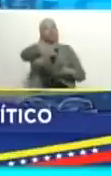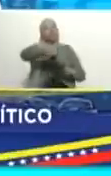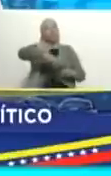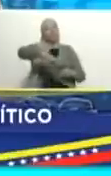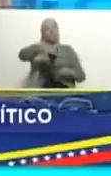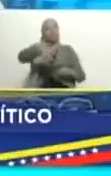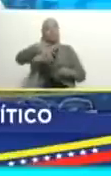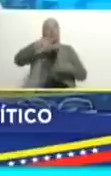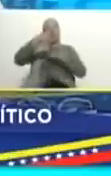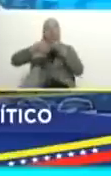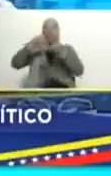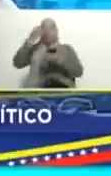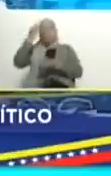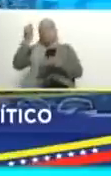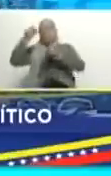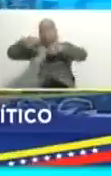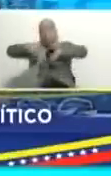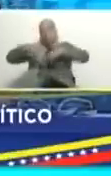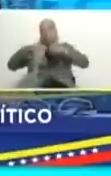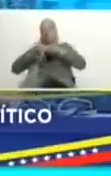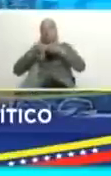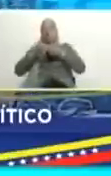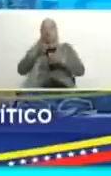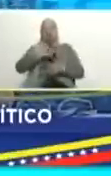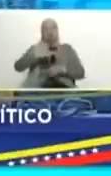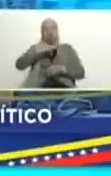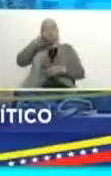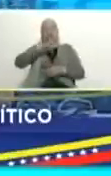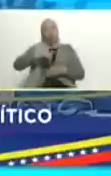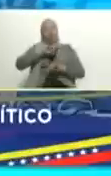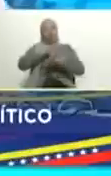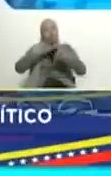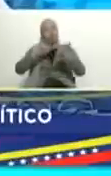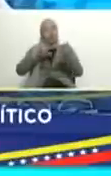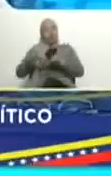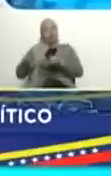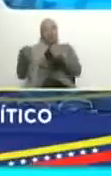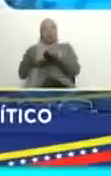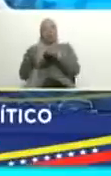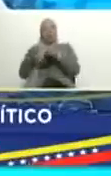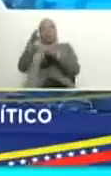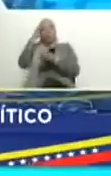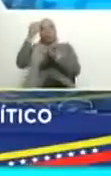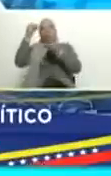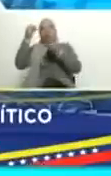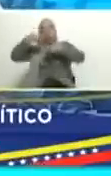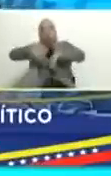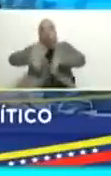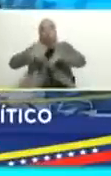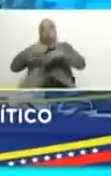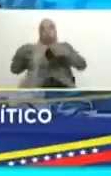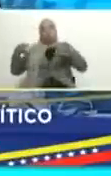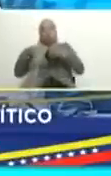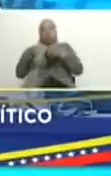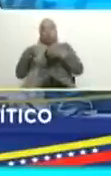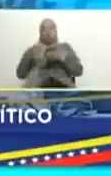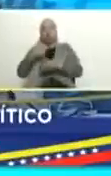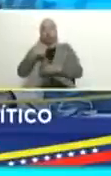cuatro consensos que han surgido de la batalla que hemos dado estos años. Son consensos que estoy de